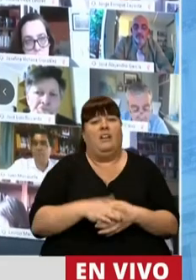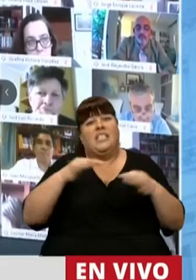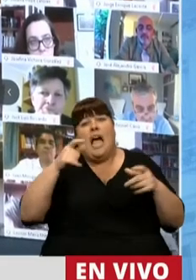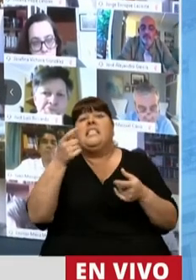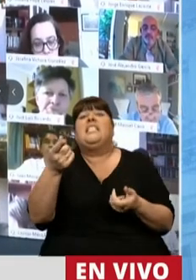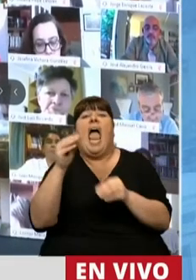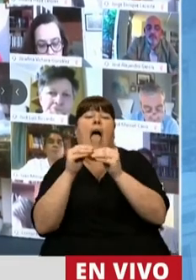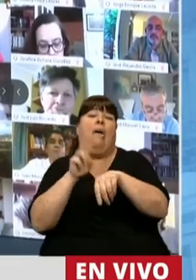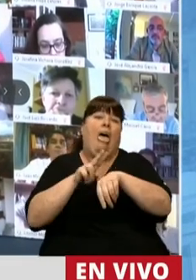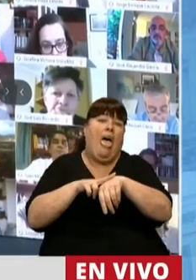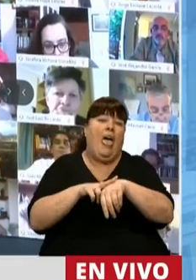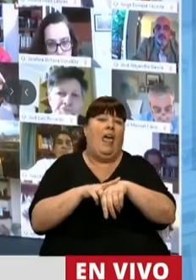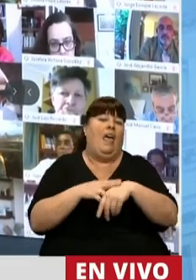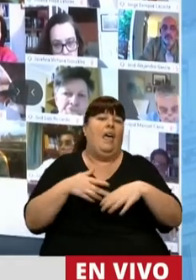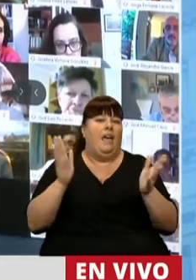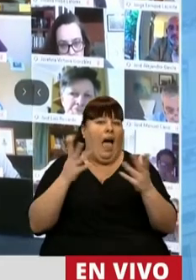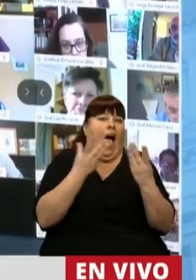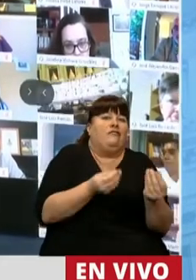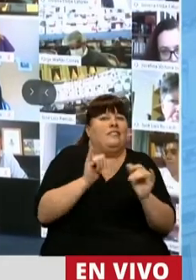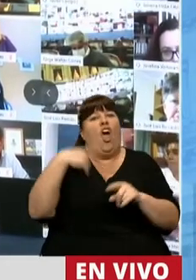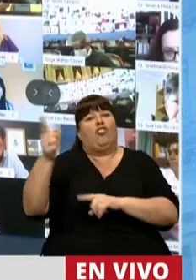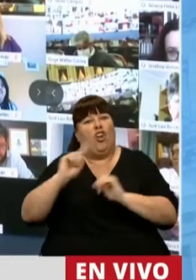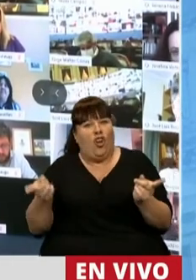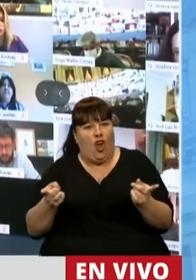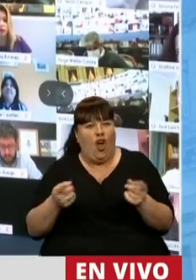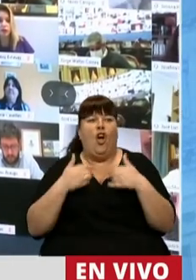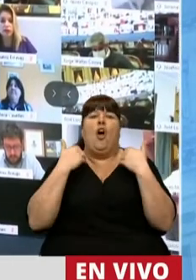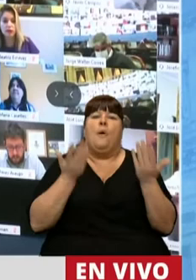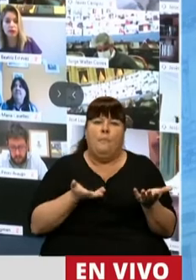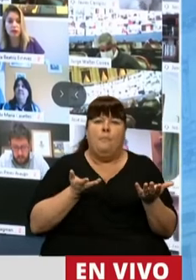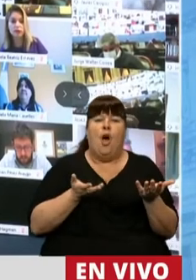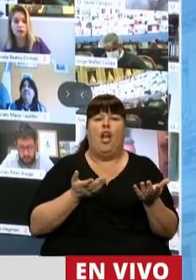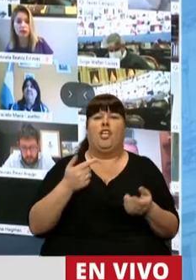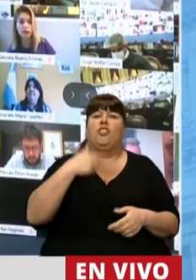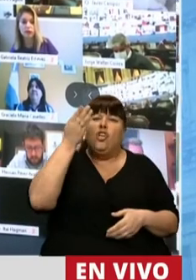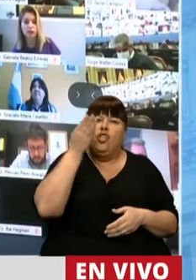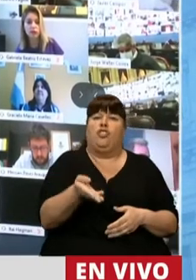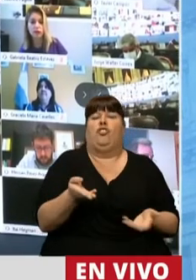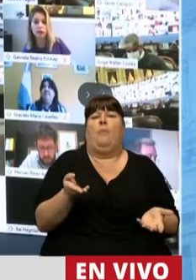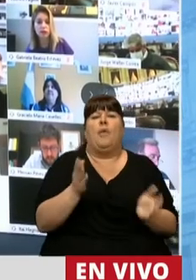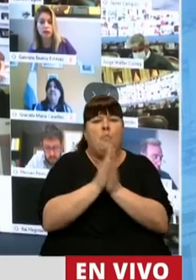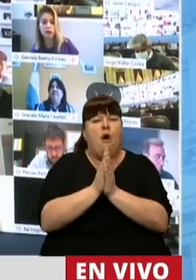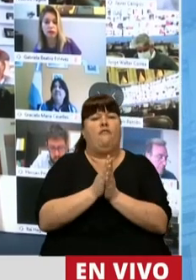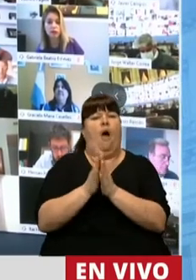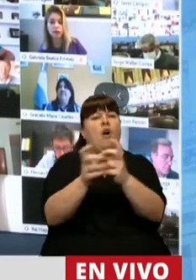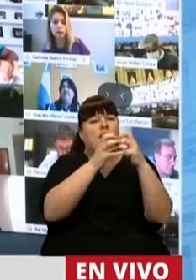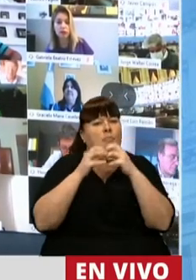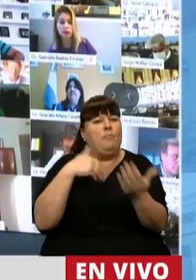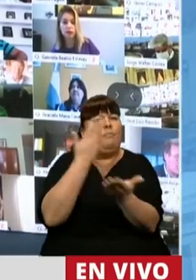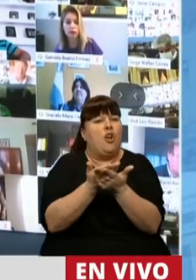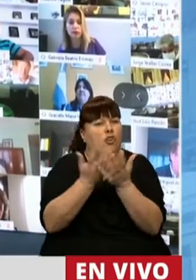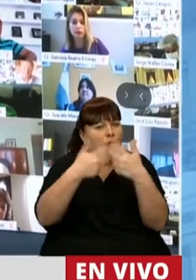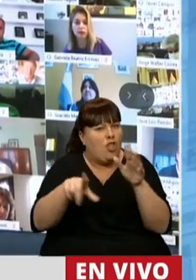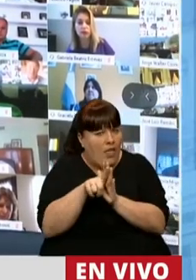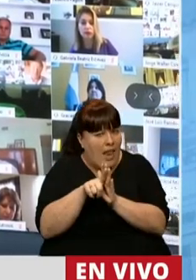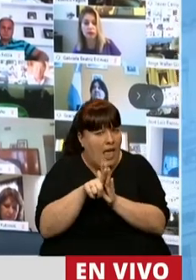salva y el que tiene amigo es auxiliado. Por eso, señor presidente, yo pido que se permita el tratamiento de este proyecto de